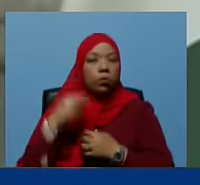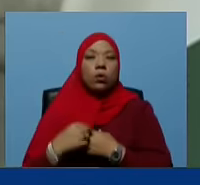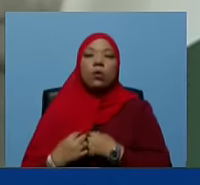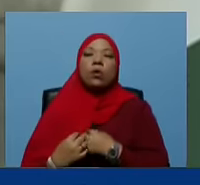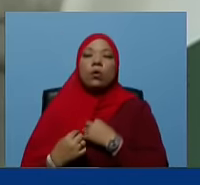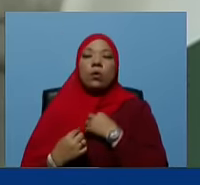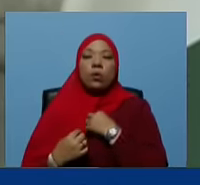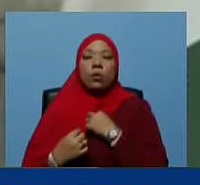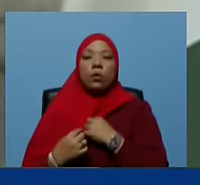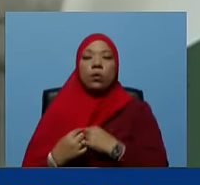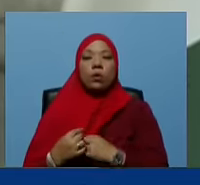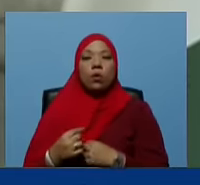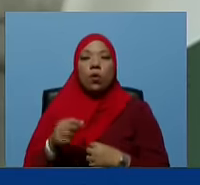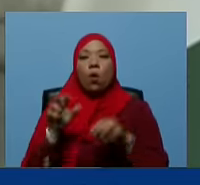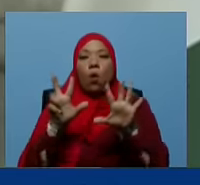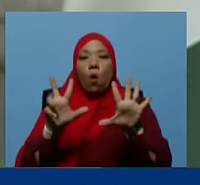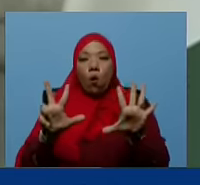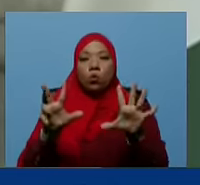Hoy es 8 de agosto.